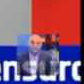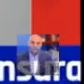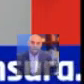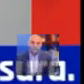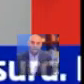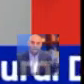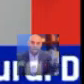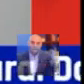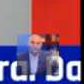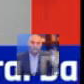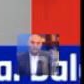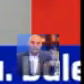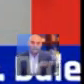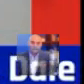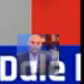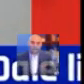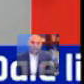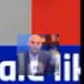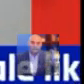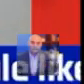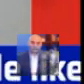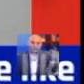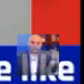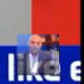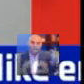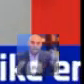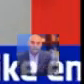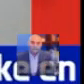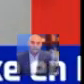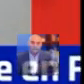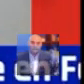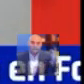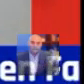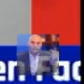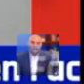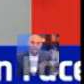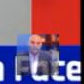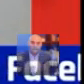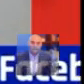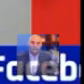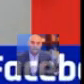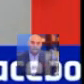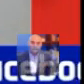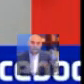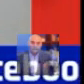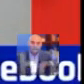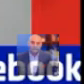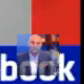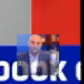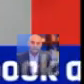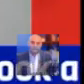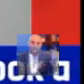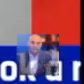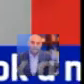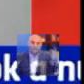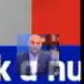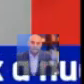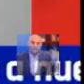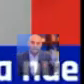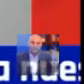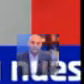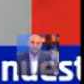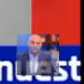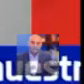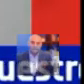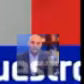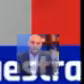presidente ha hablado. Sí, su presidente, Francisco, o este personaje argentino que está